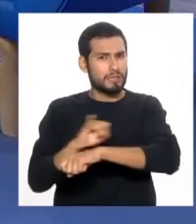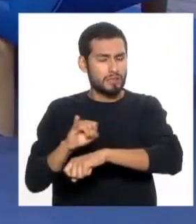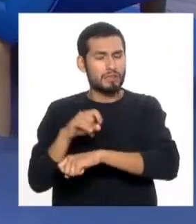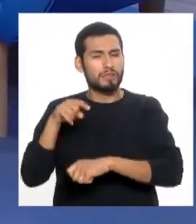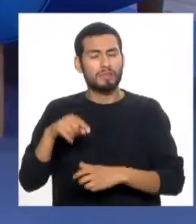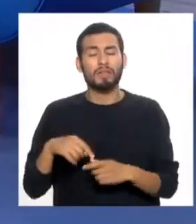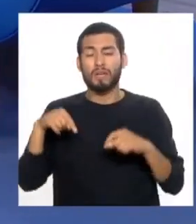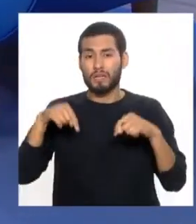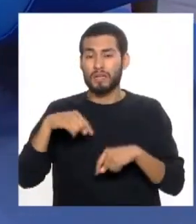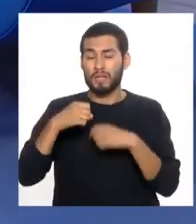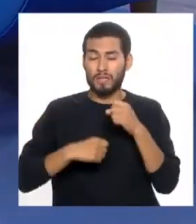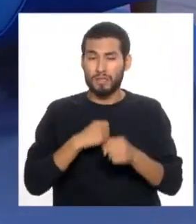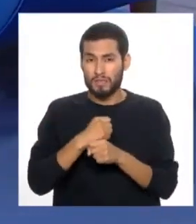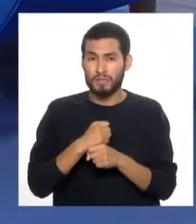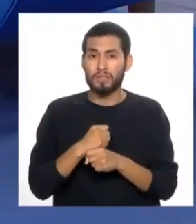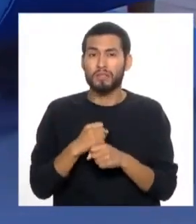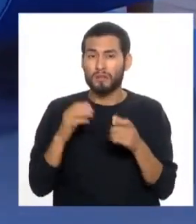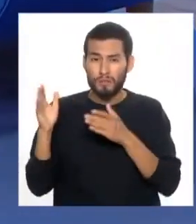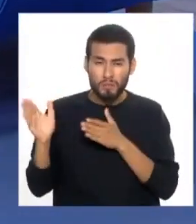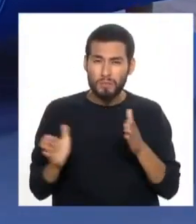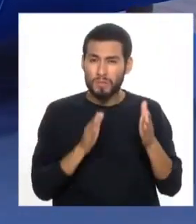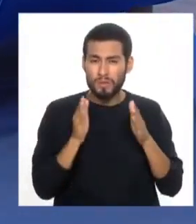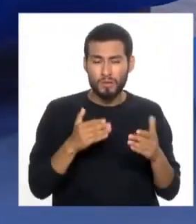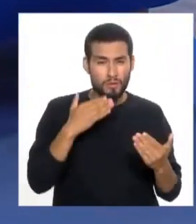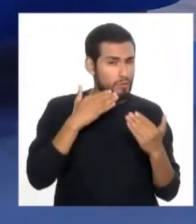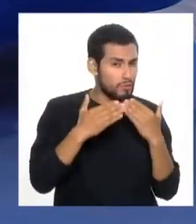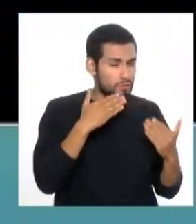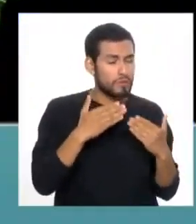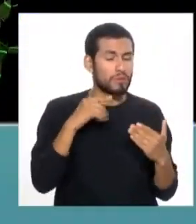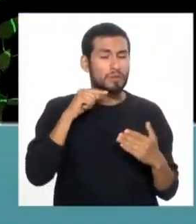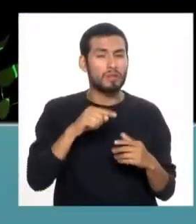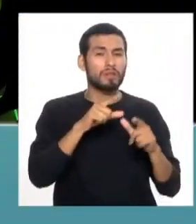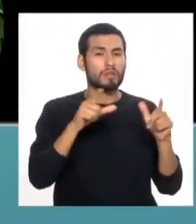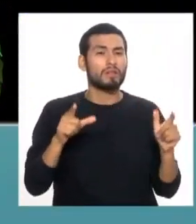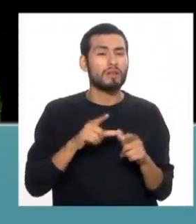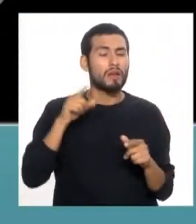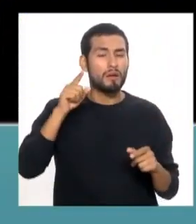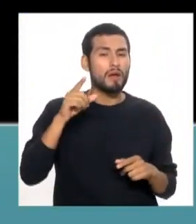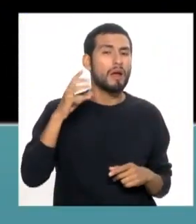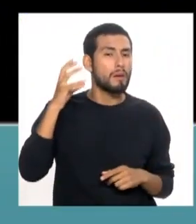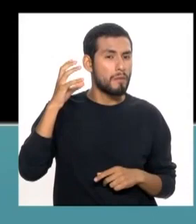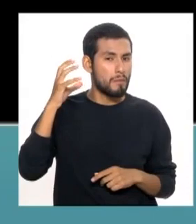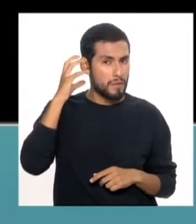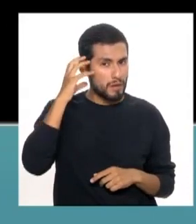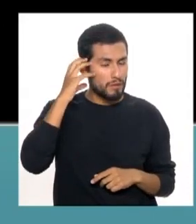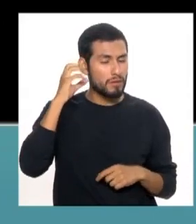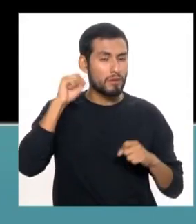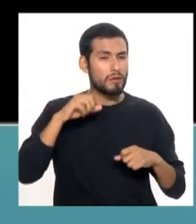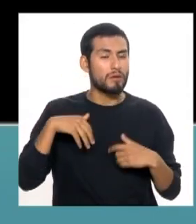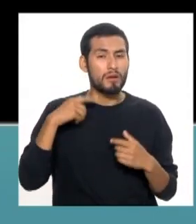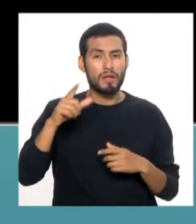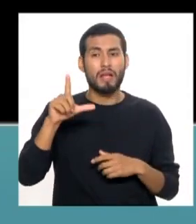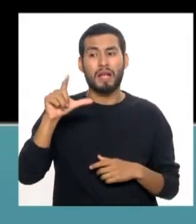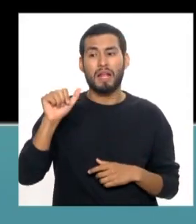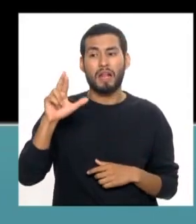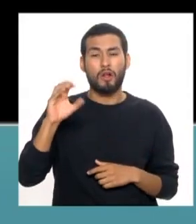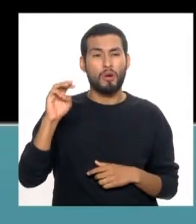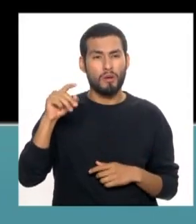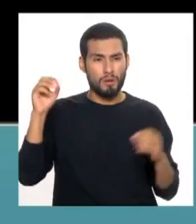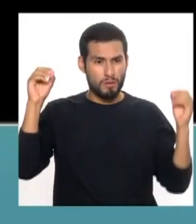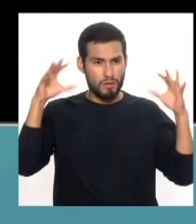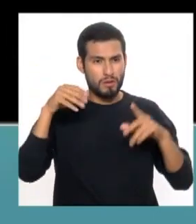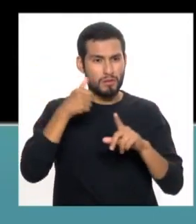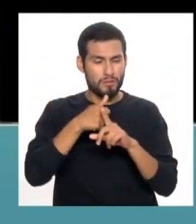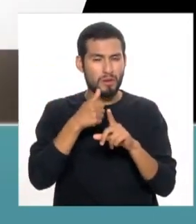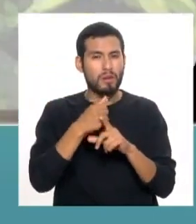Este año estamos planeando conversar con el distrito de Miraflores para que el Arcomar sea iluminado con